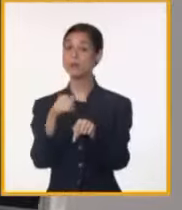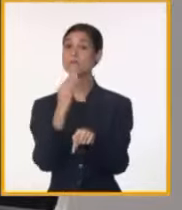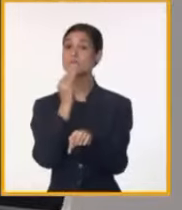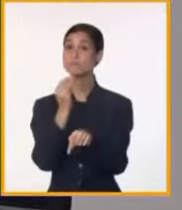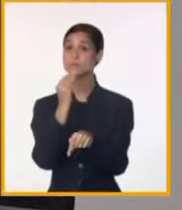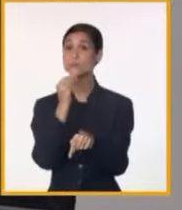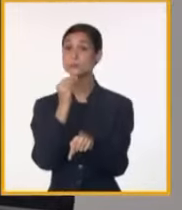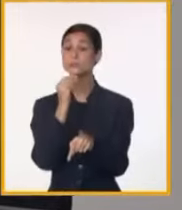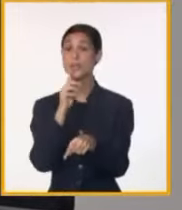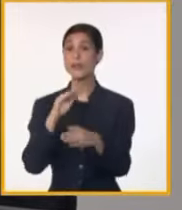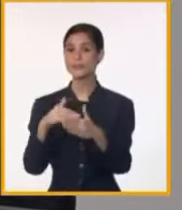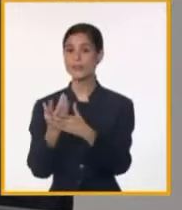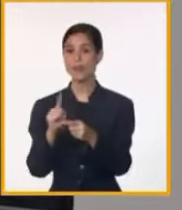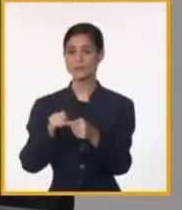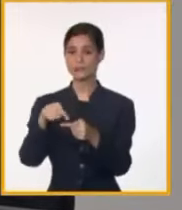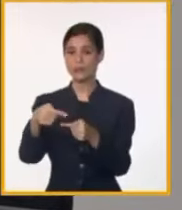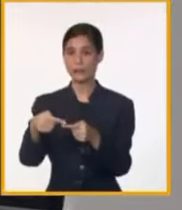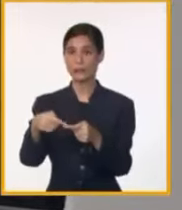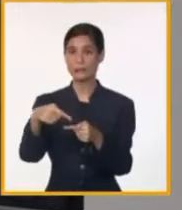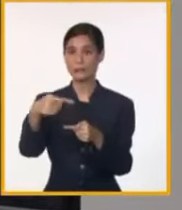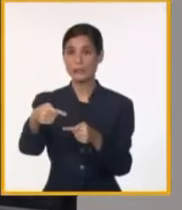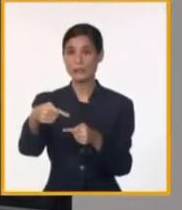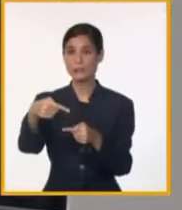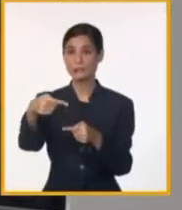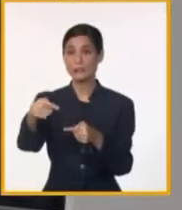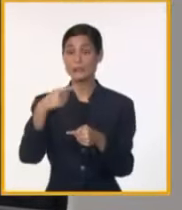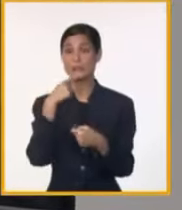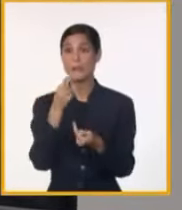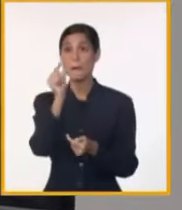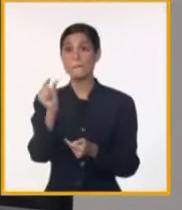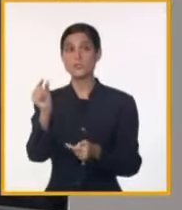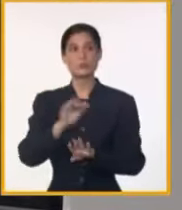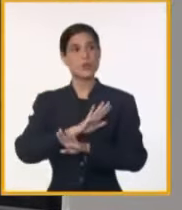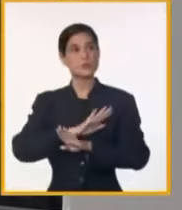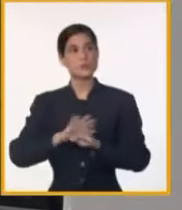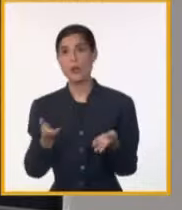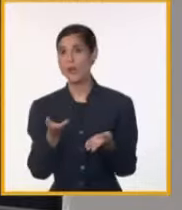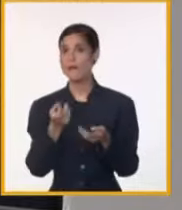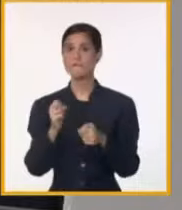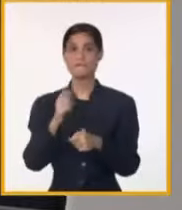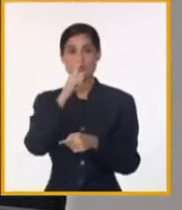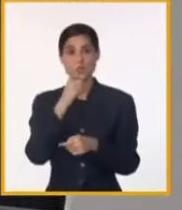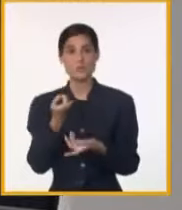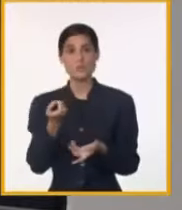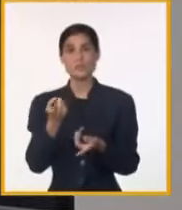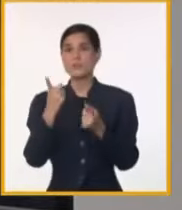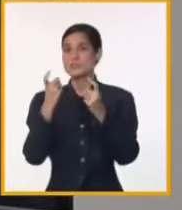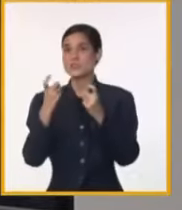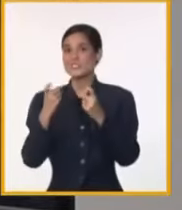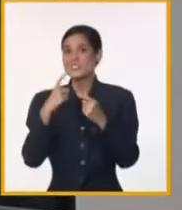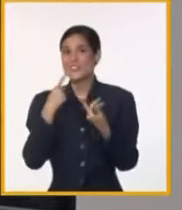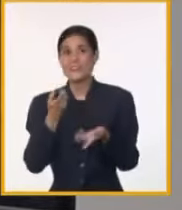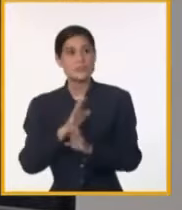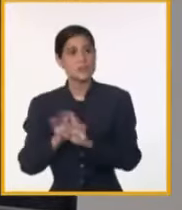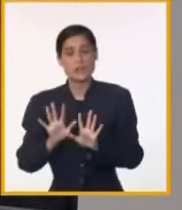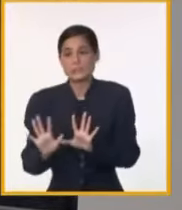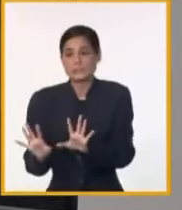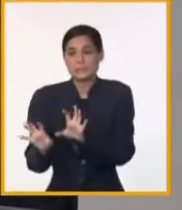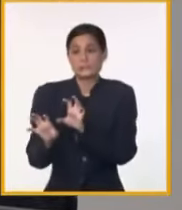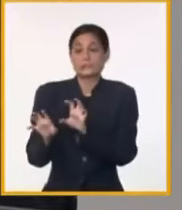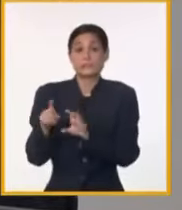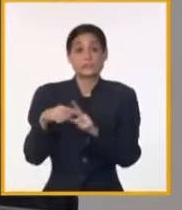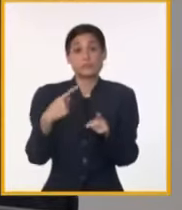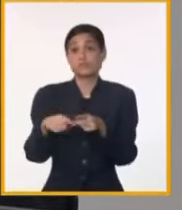salen por aquí por allá las expresiones de de cansancio de agotamiento de de rechazo a seguir combatiendo